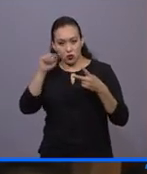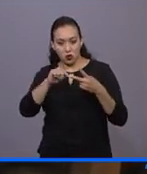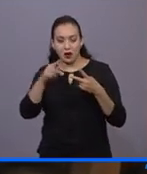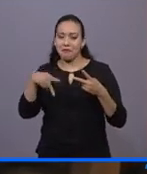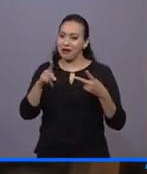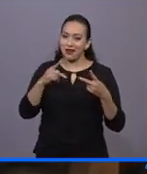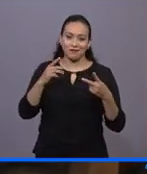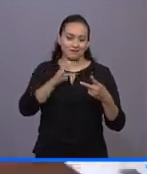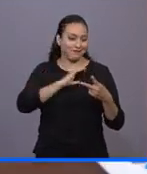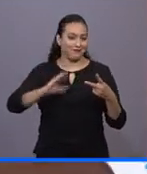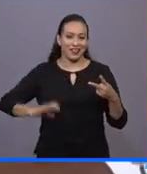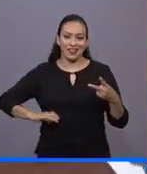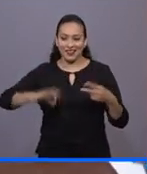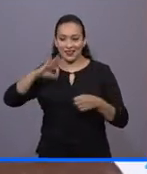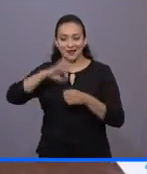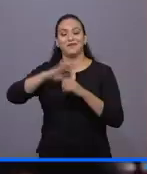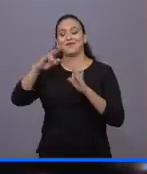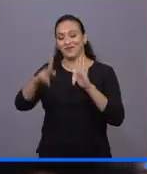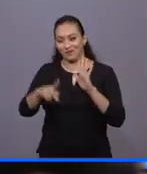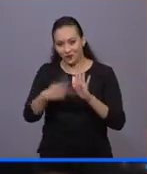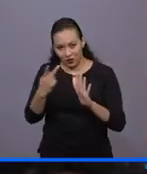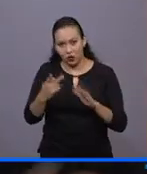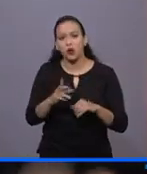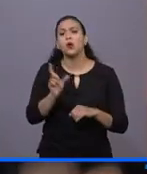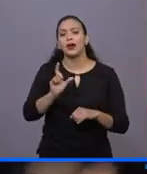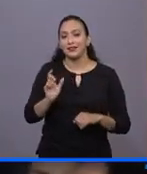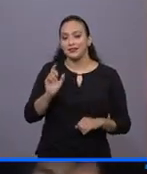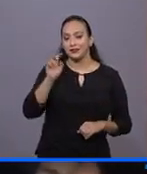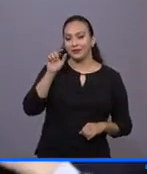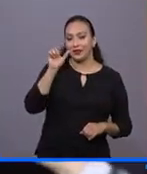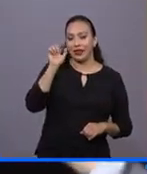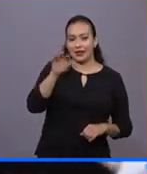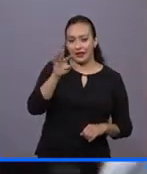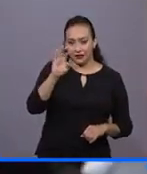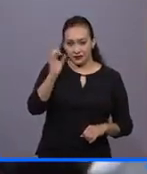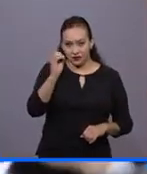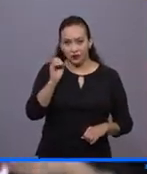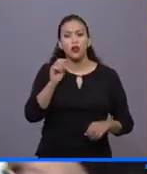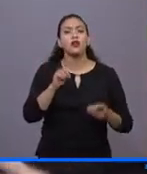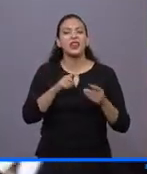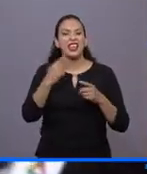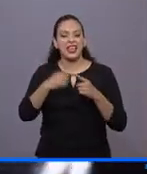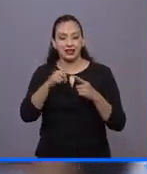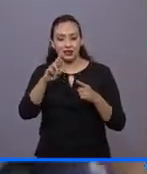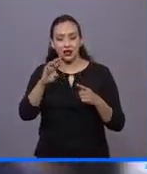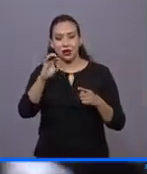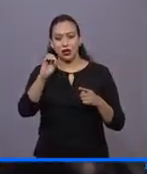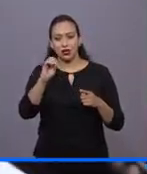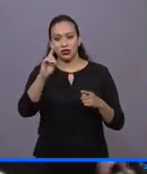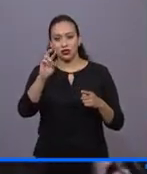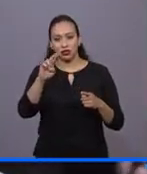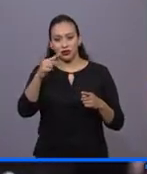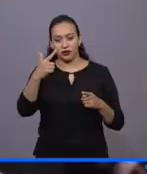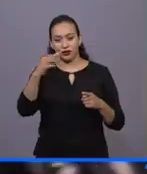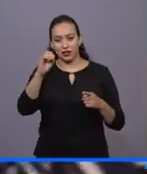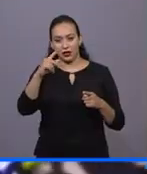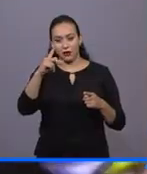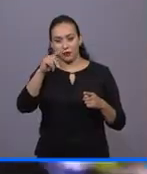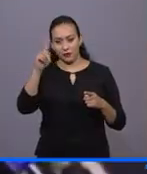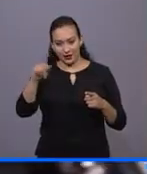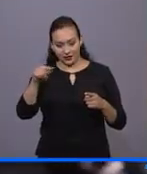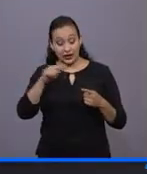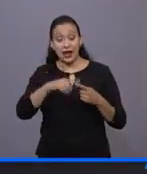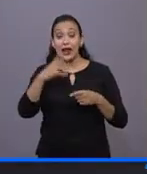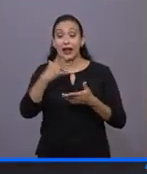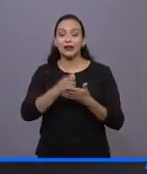Los candidatos que serán votados en la segunda vuelta el próximo 19 de octubre son Rodrigo Paz, del Partido Demócrata Cristiano, que